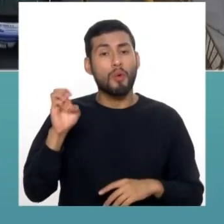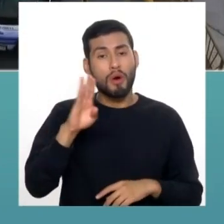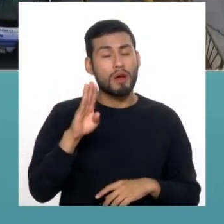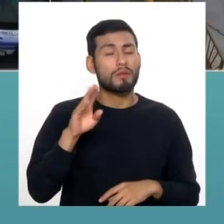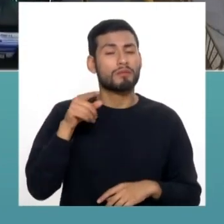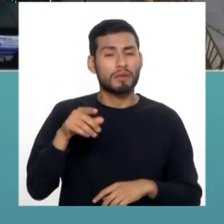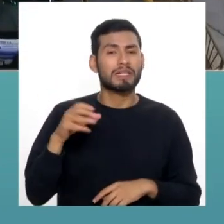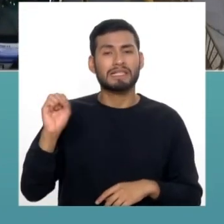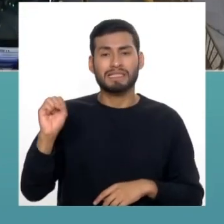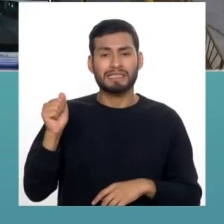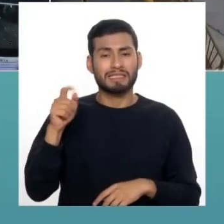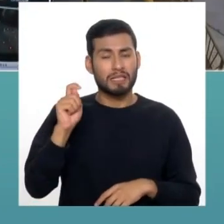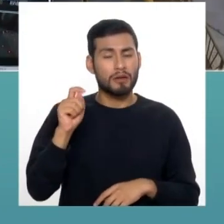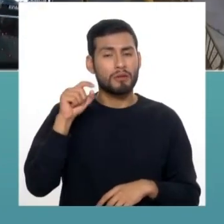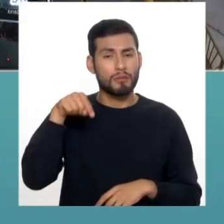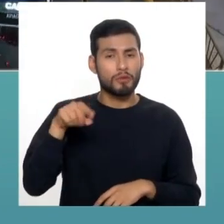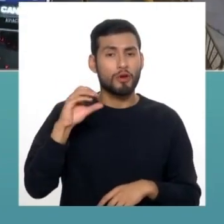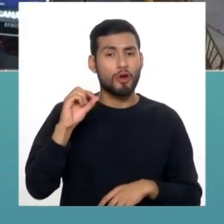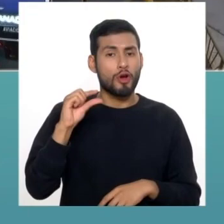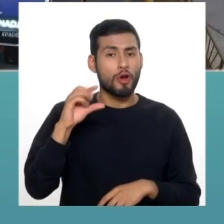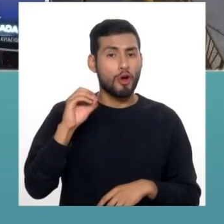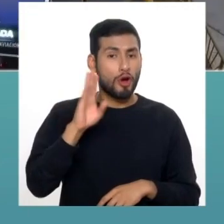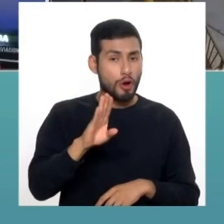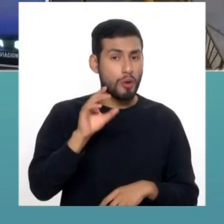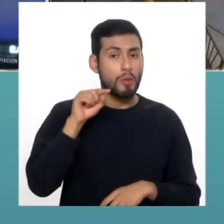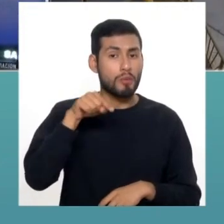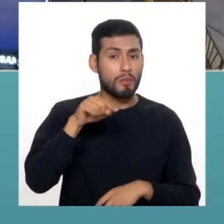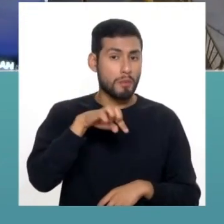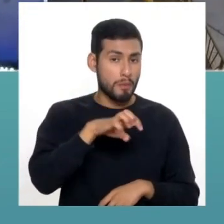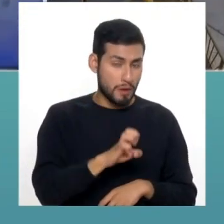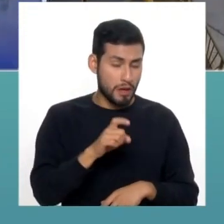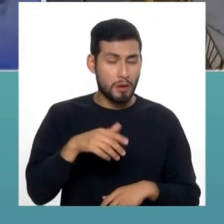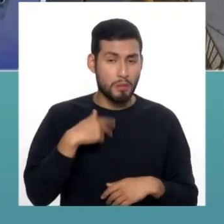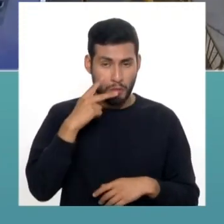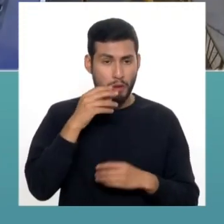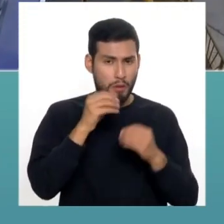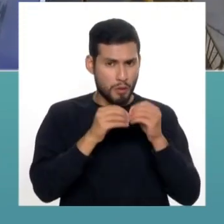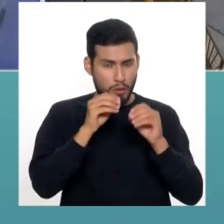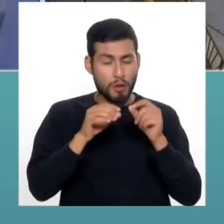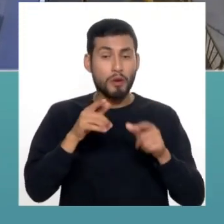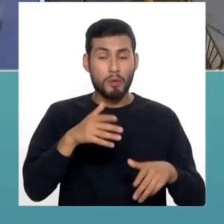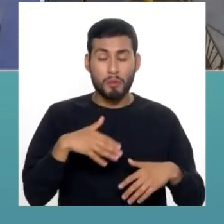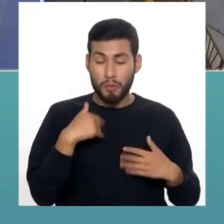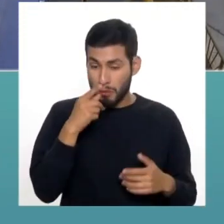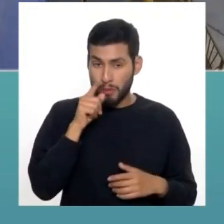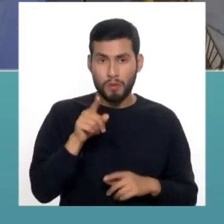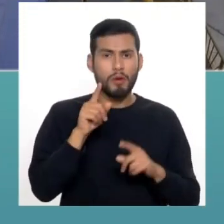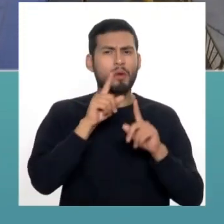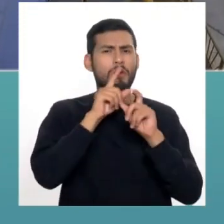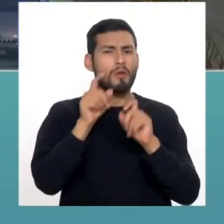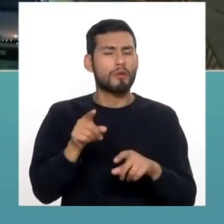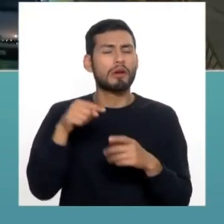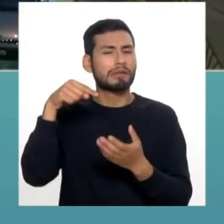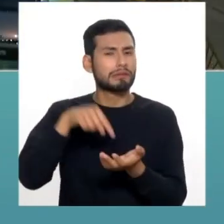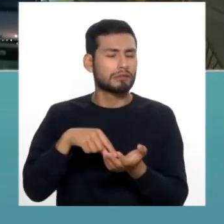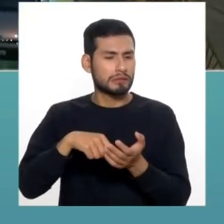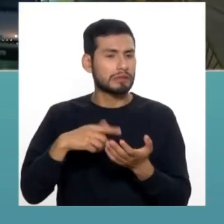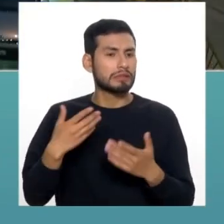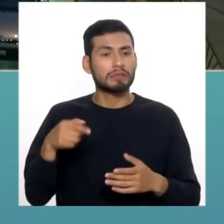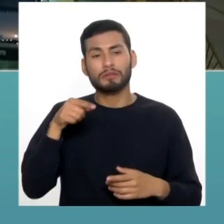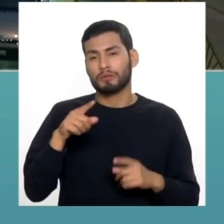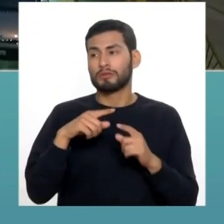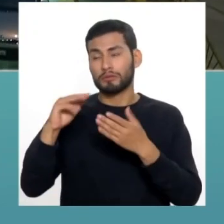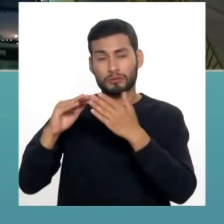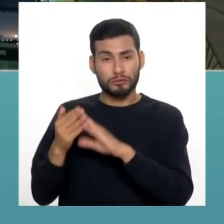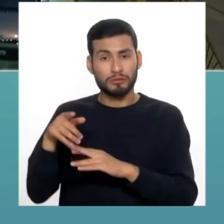Lima, sat.gov.p, si usted gusta, y hemos mejorado nuestra página para que directamente pueda consultar sus adeudos que tiene con su